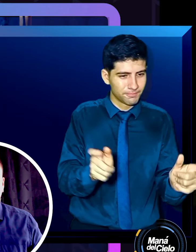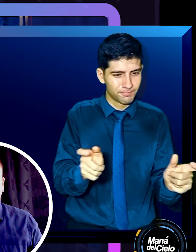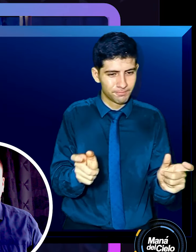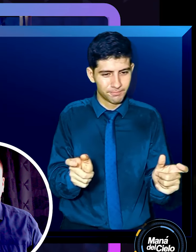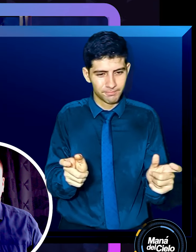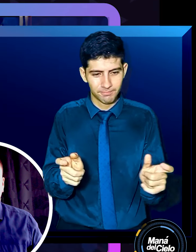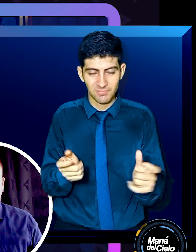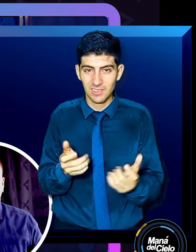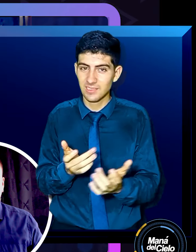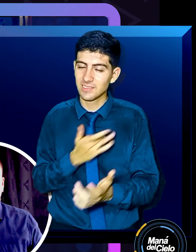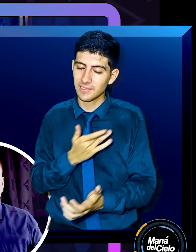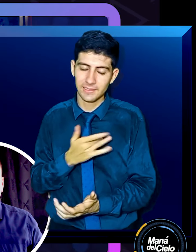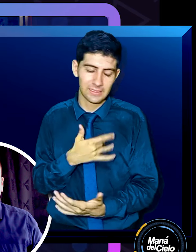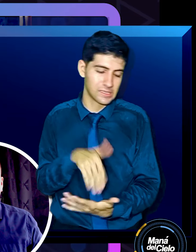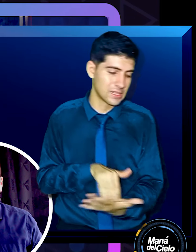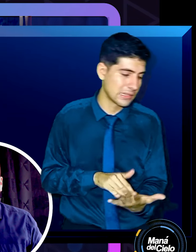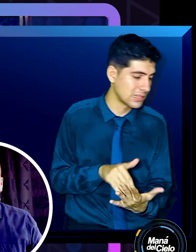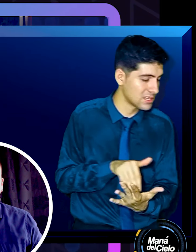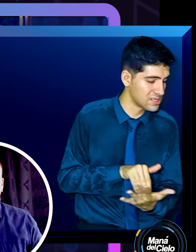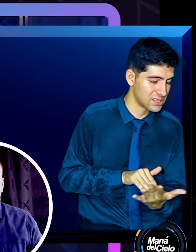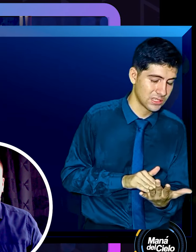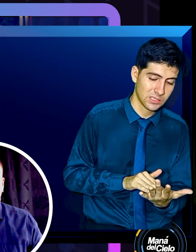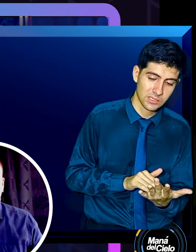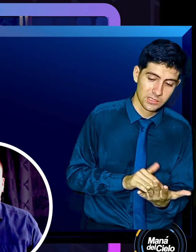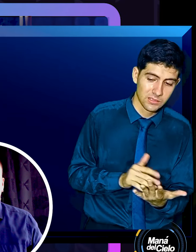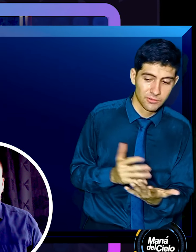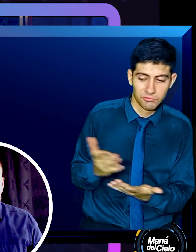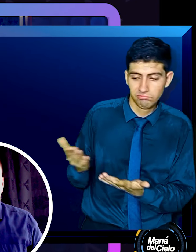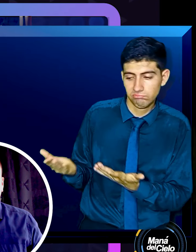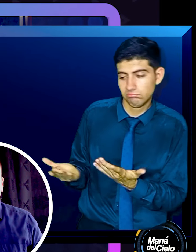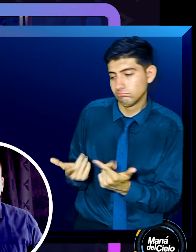desanimaron porque no encontraron su sitio.